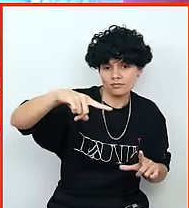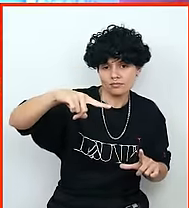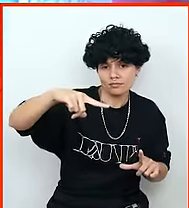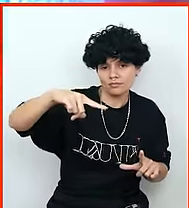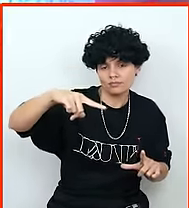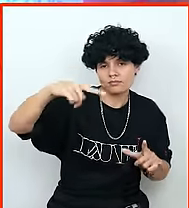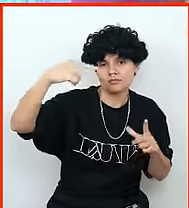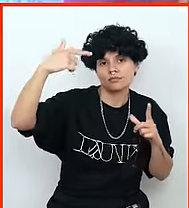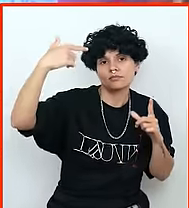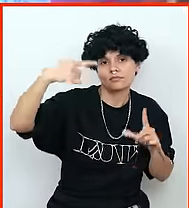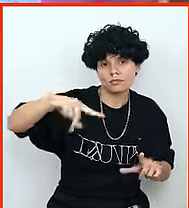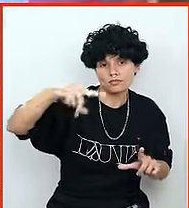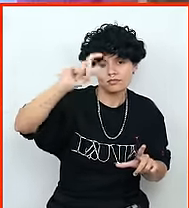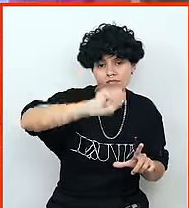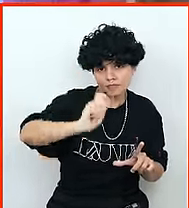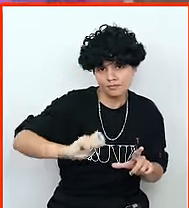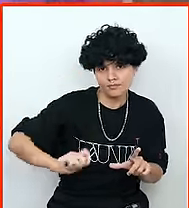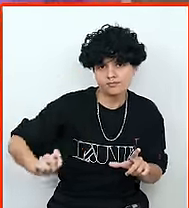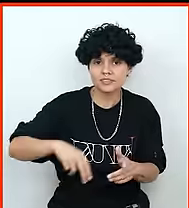alguna...